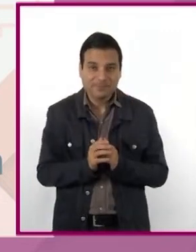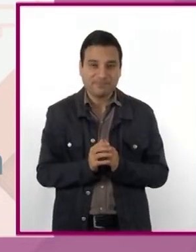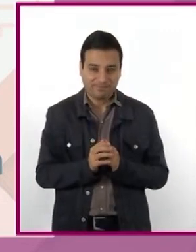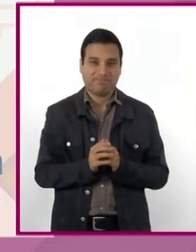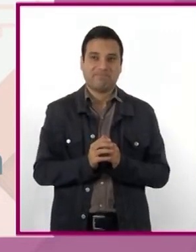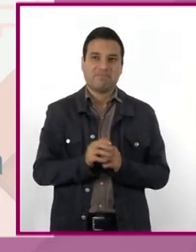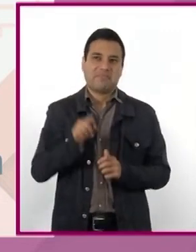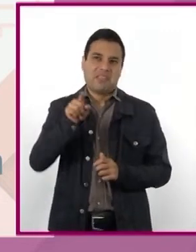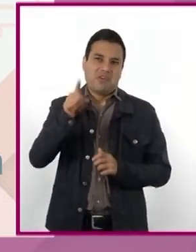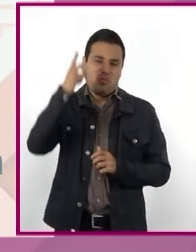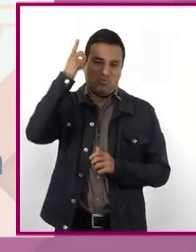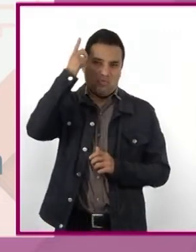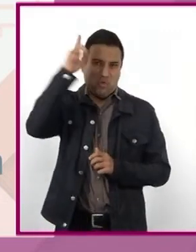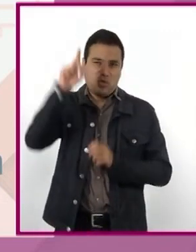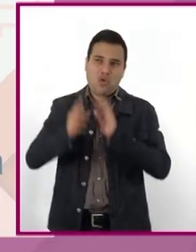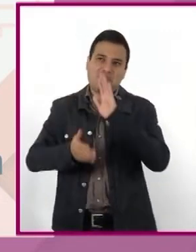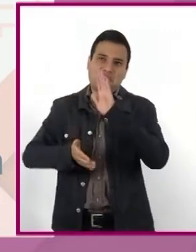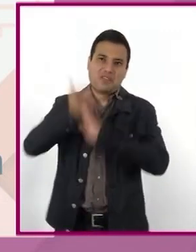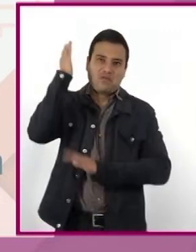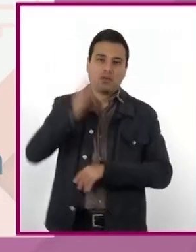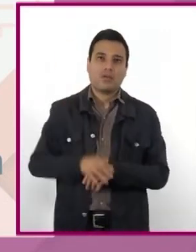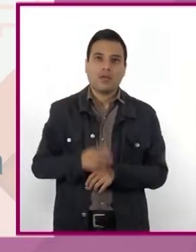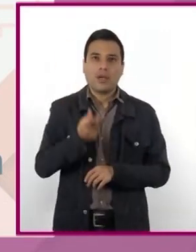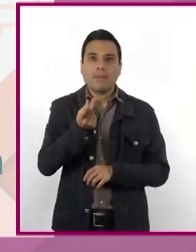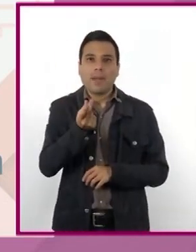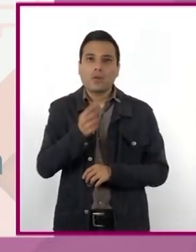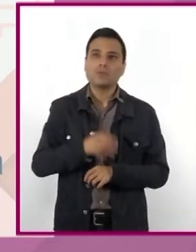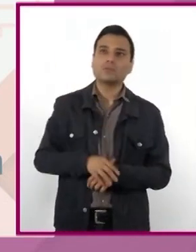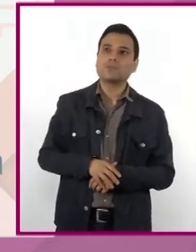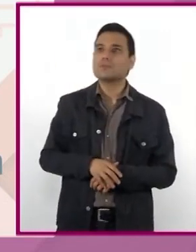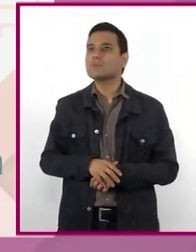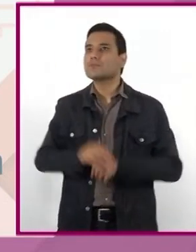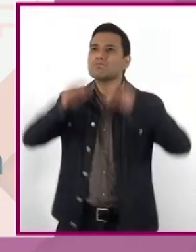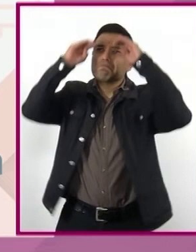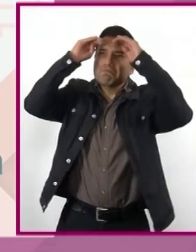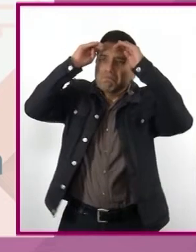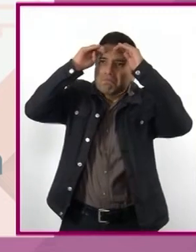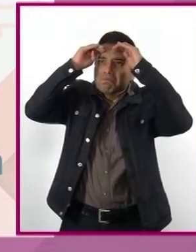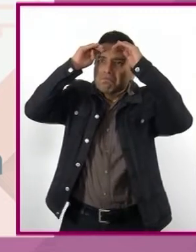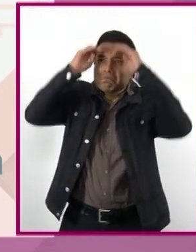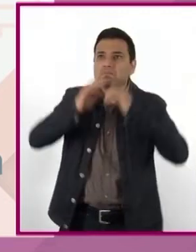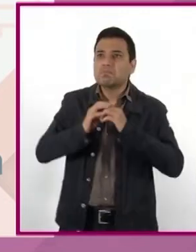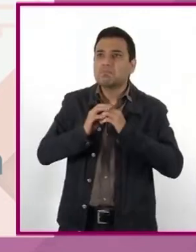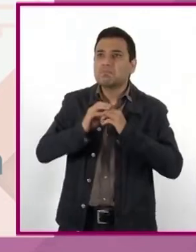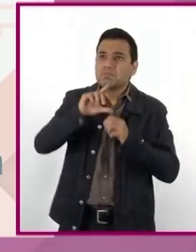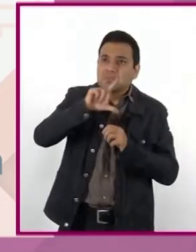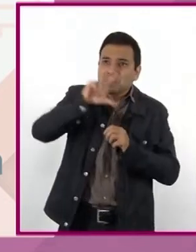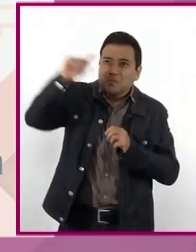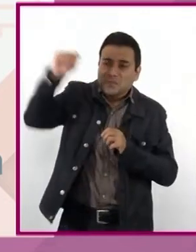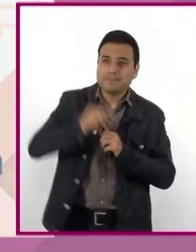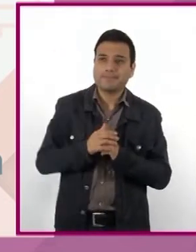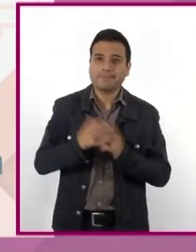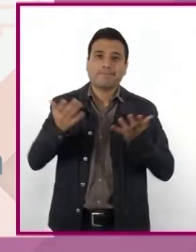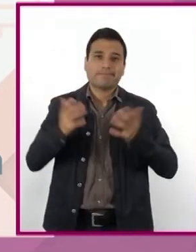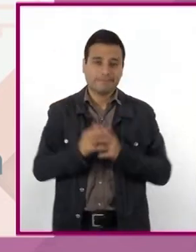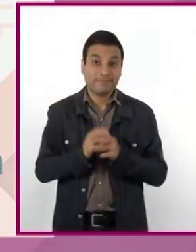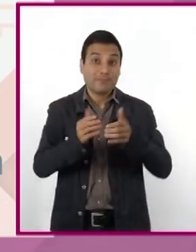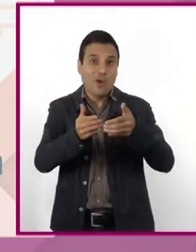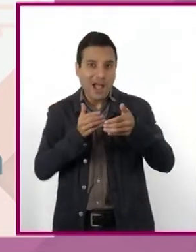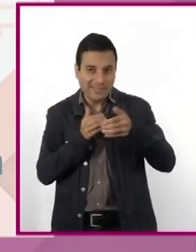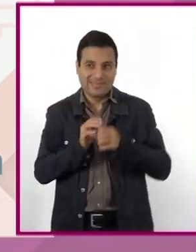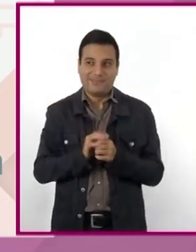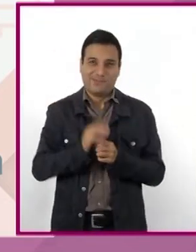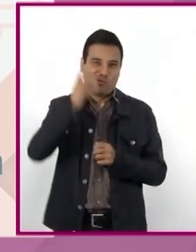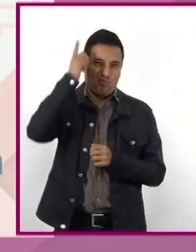eternas aventuras, de las que el perro rara vez se enteraría de lo sucedido, no sin antes ser acariciado por